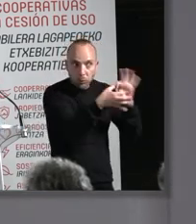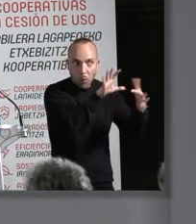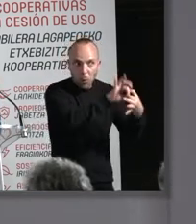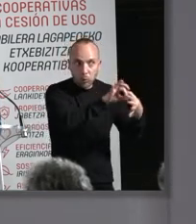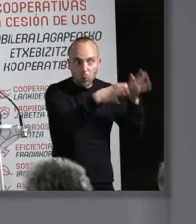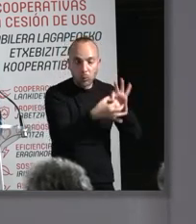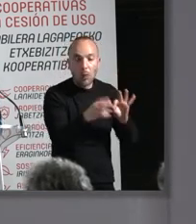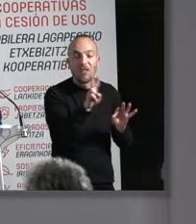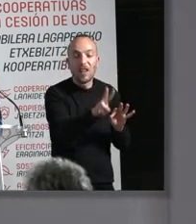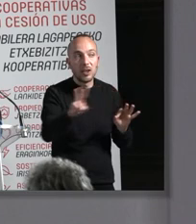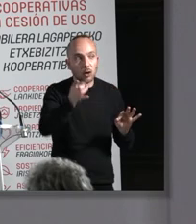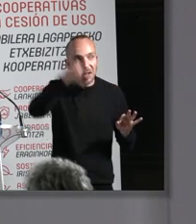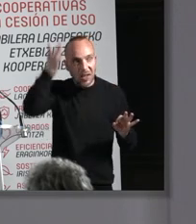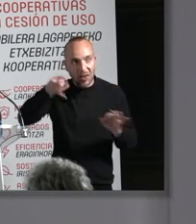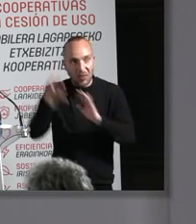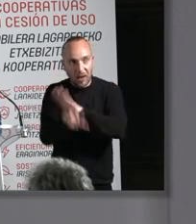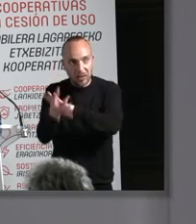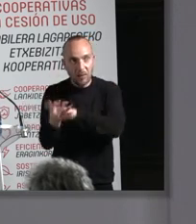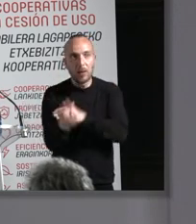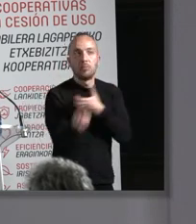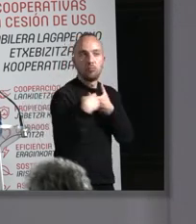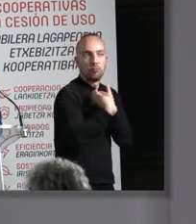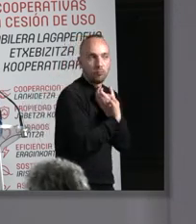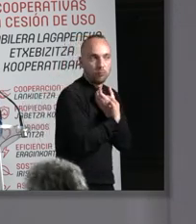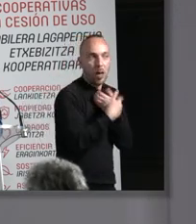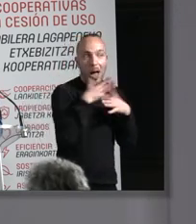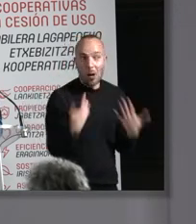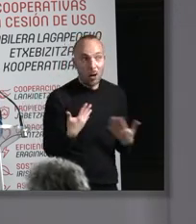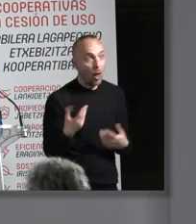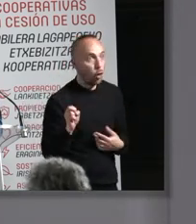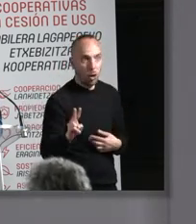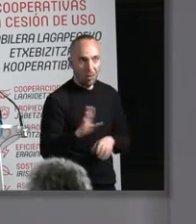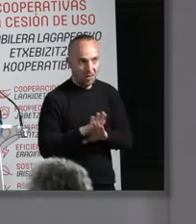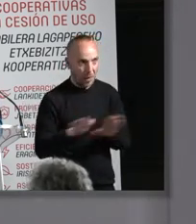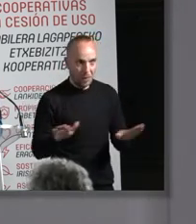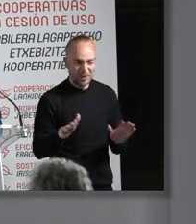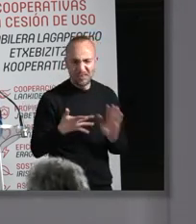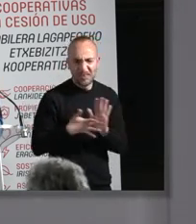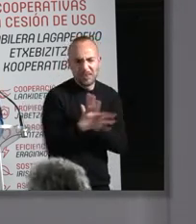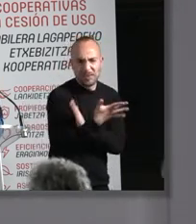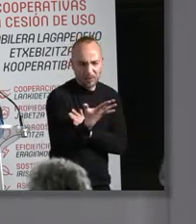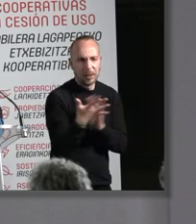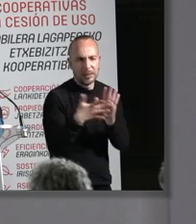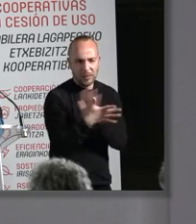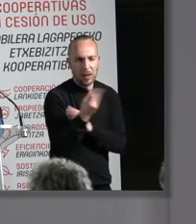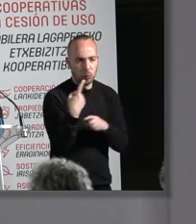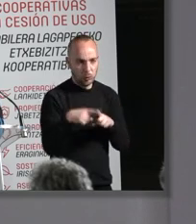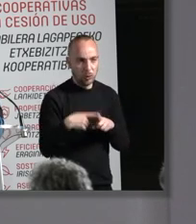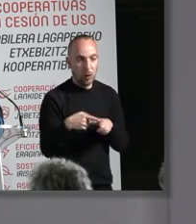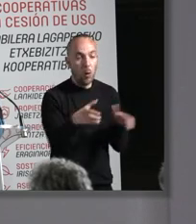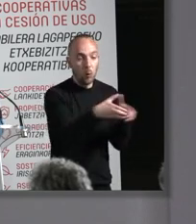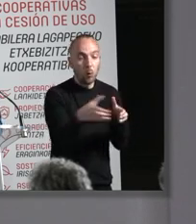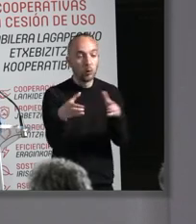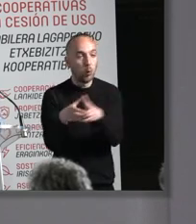22 iniciativas, de las cuales ahora solo quedan 12. Eso está diciendo muchas cosas. Está diciendo que muchos grupos se han